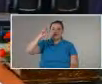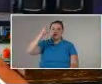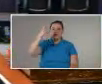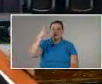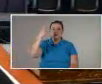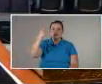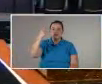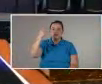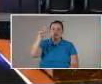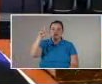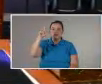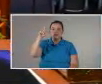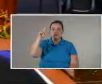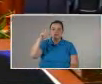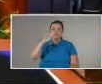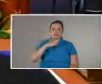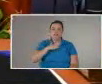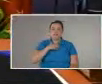A mí me gustan las bodas,